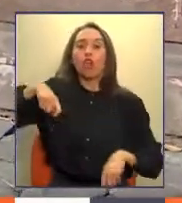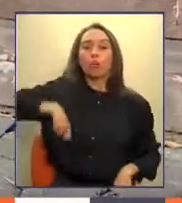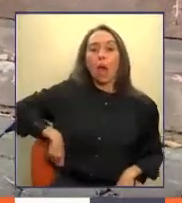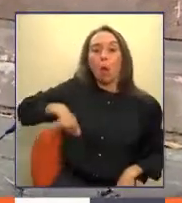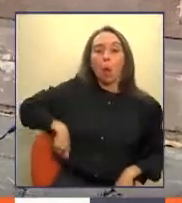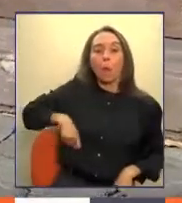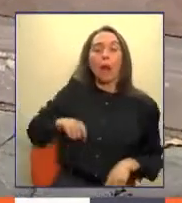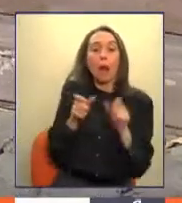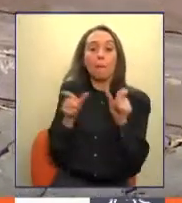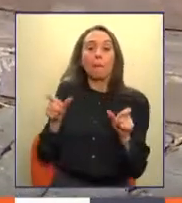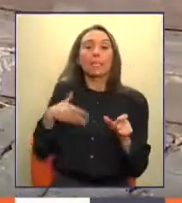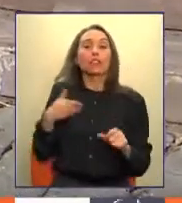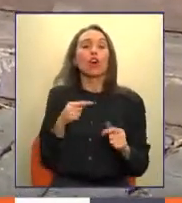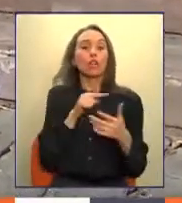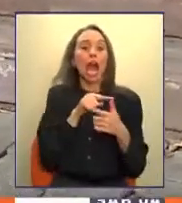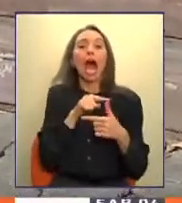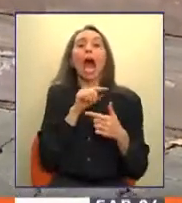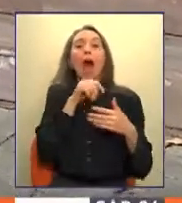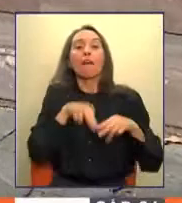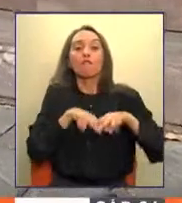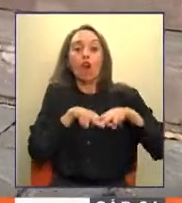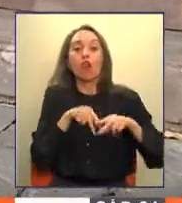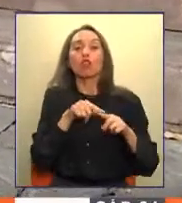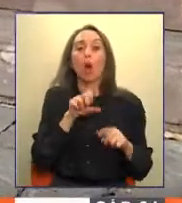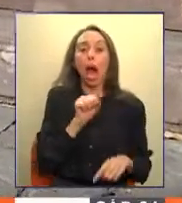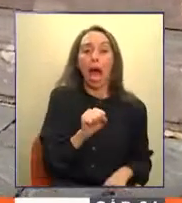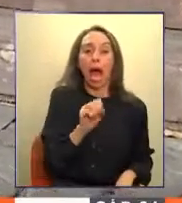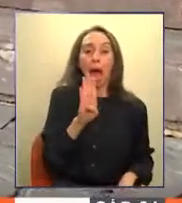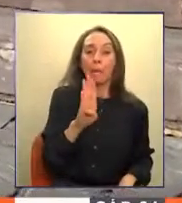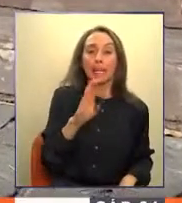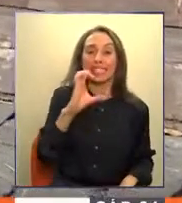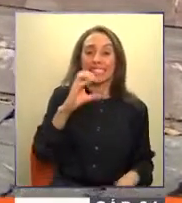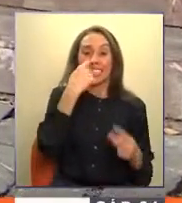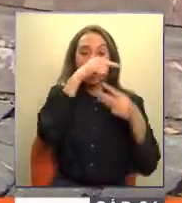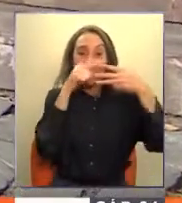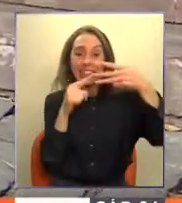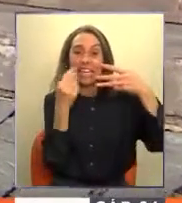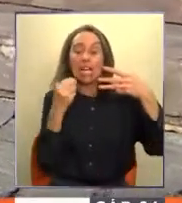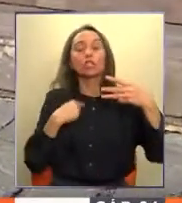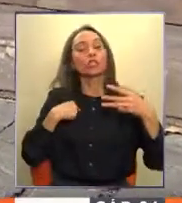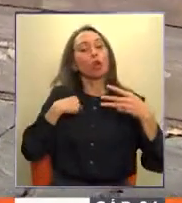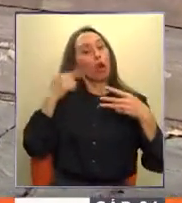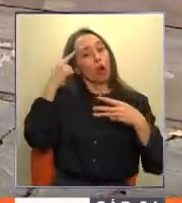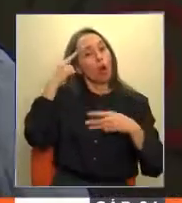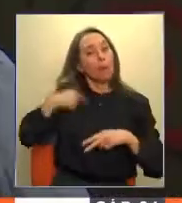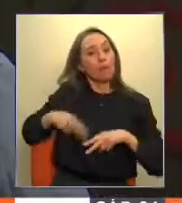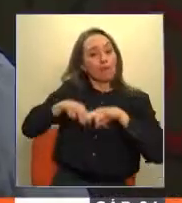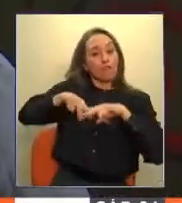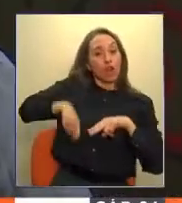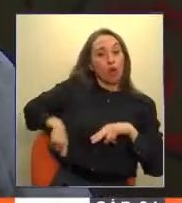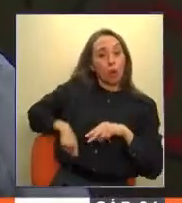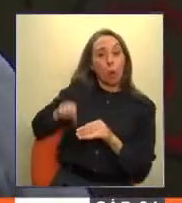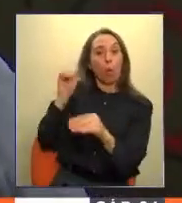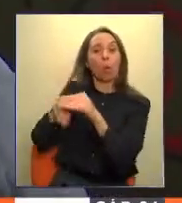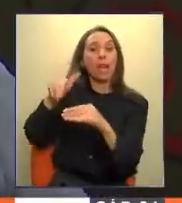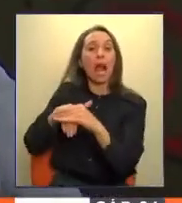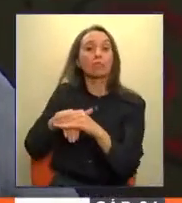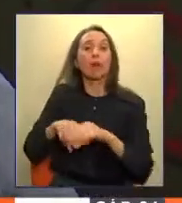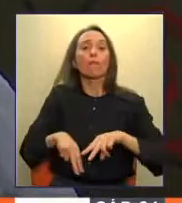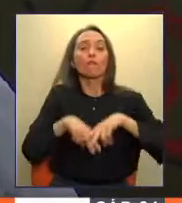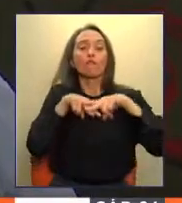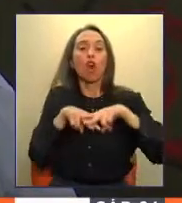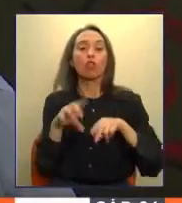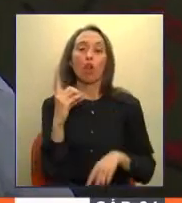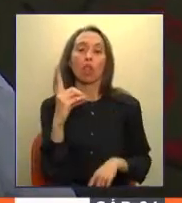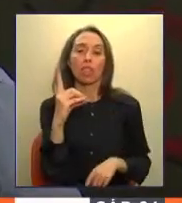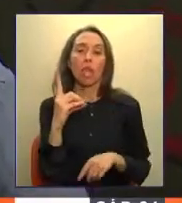que tienen los fondos a b o c yo tome las medidas de tomarlo en l para más seguridad ha sido poco pero algo es